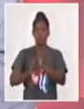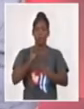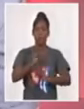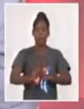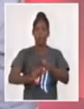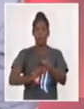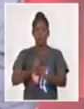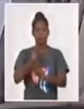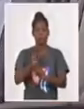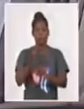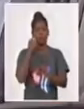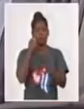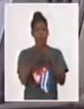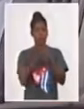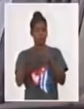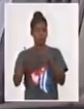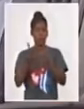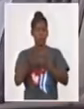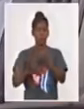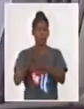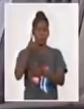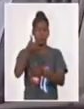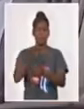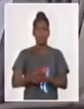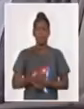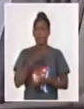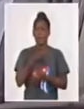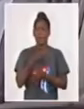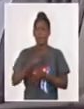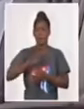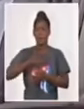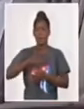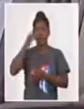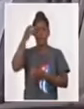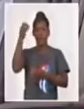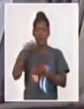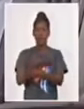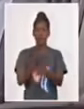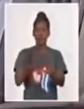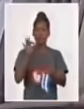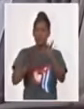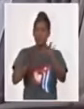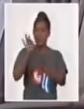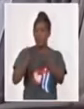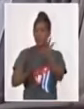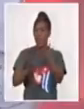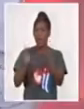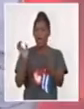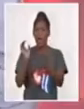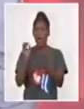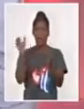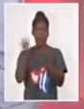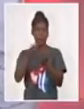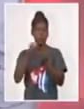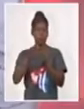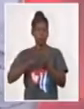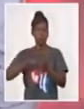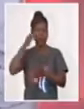entendido, Frank, que no solo lo está haciendo con suministros estatales, sino también se han incorporado trabajadores por cuenta propia, formas estatales de gestión. Sí, de acuerdo.